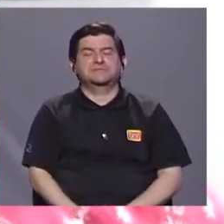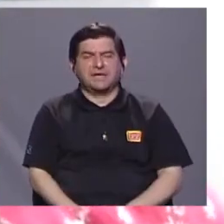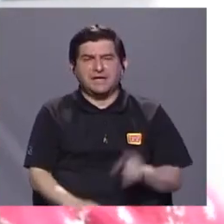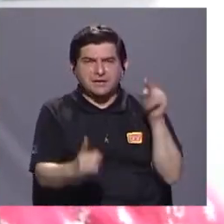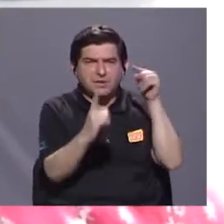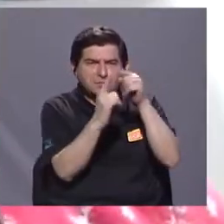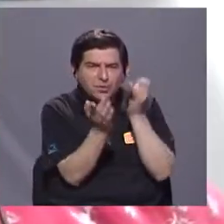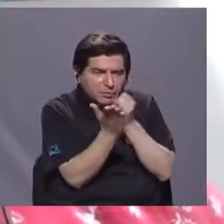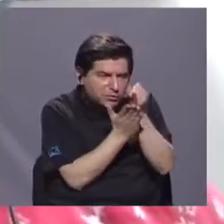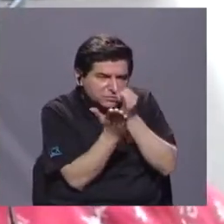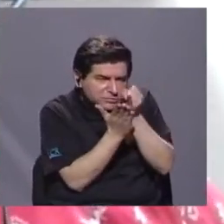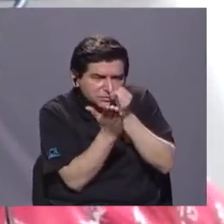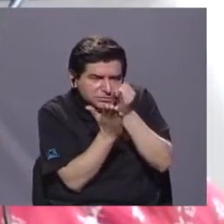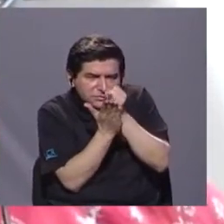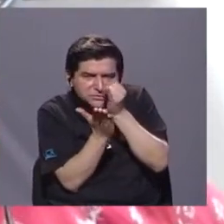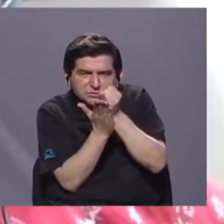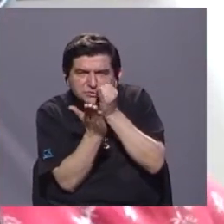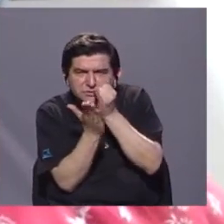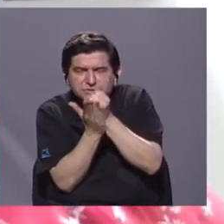investigación